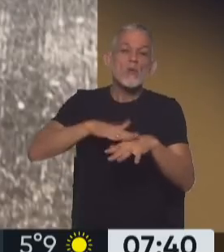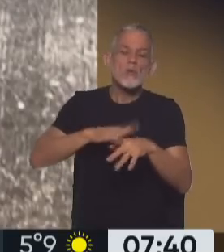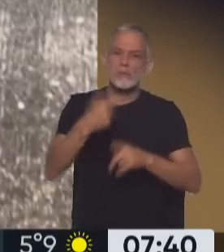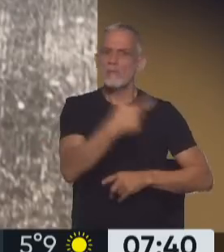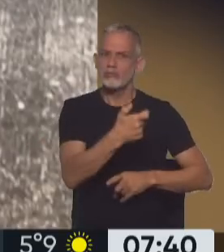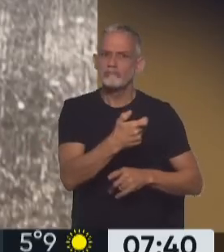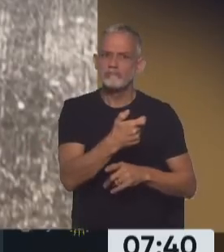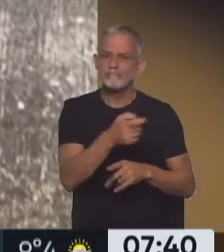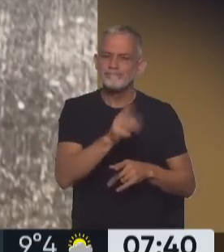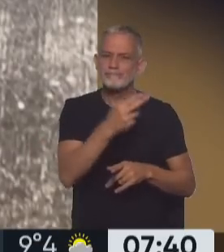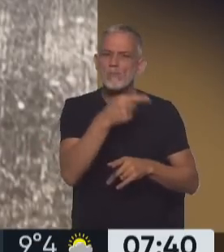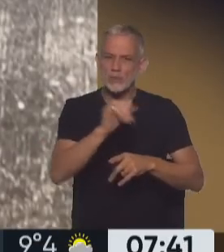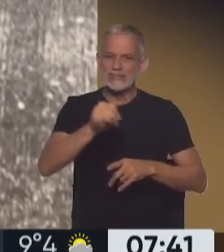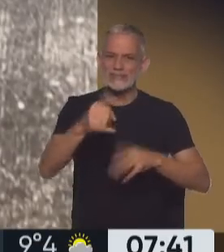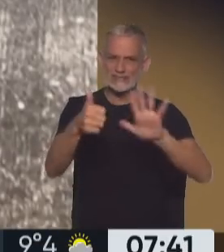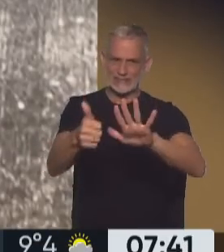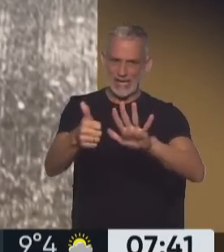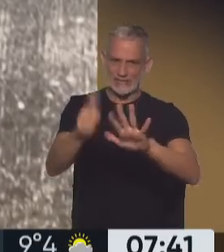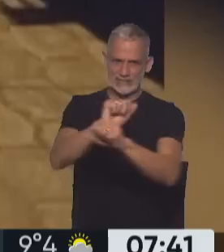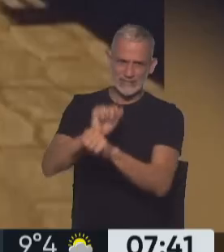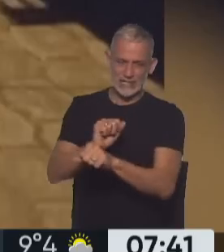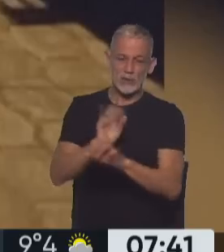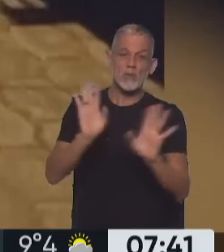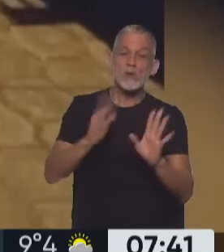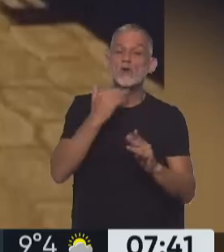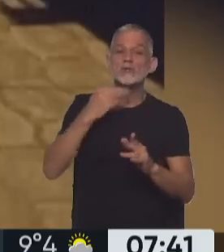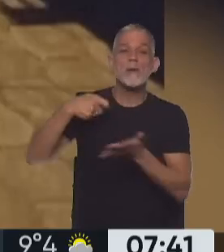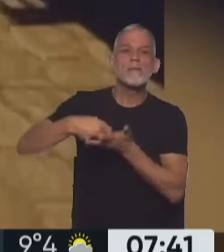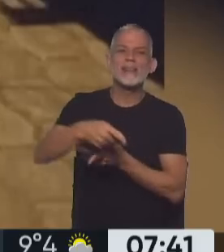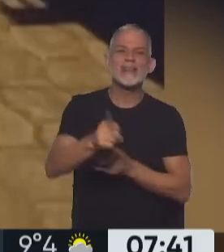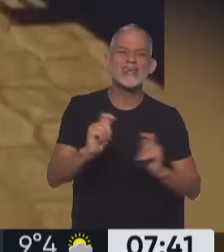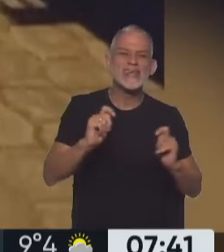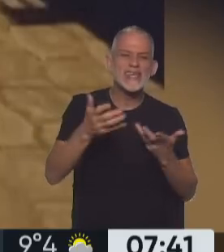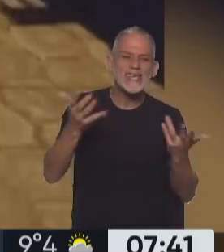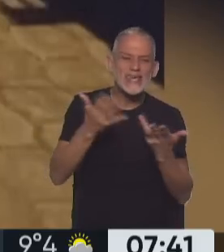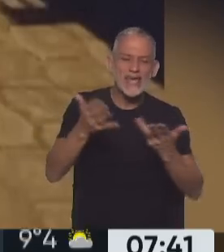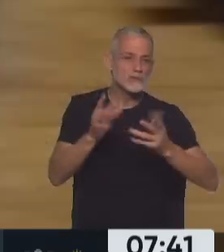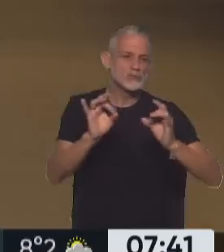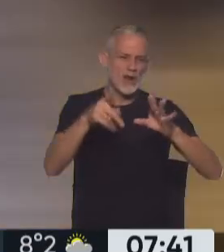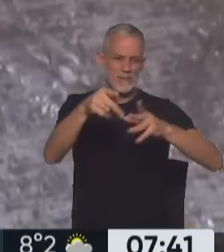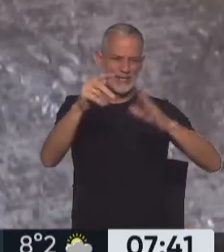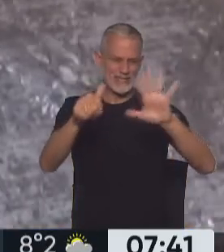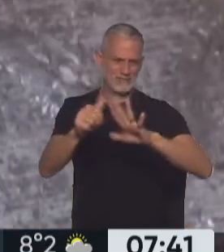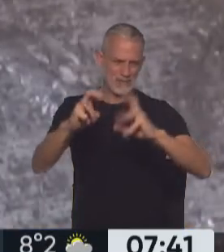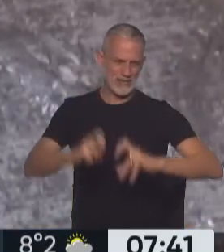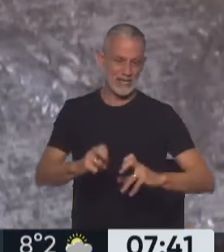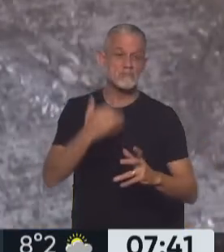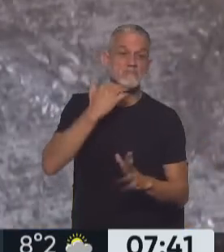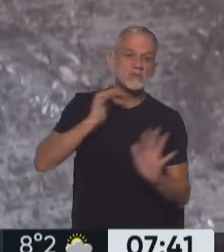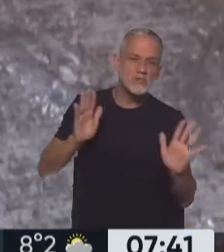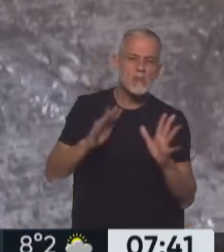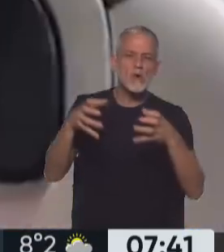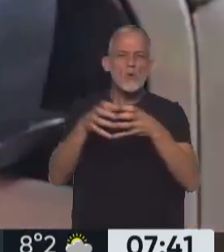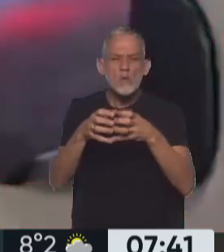del crimen? Exactamente, de ser los responsables materiales, pero por ahora no se avanza en más que esto en la investigación. No se sabe qué